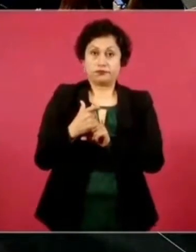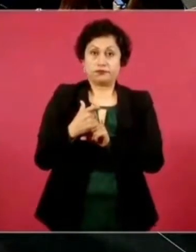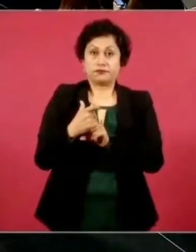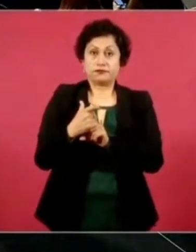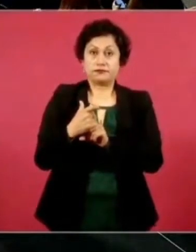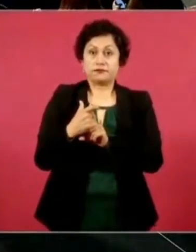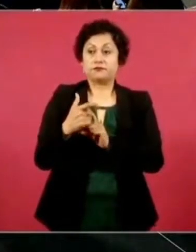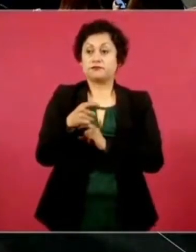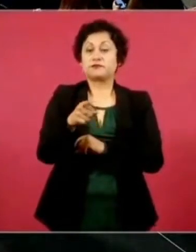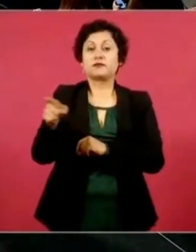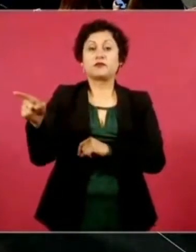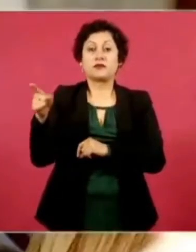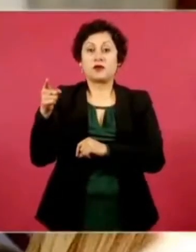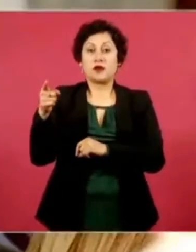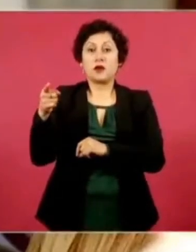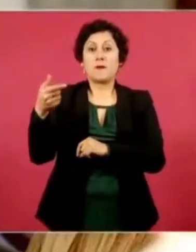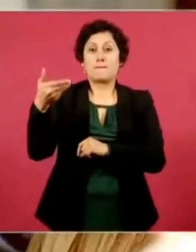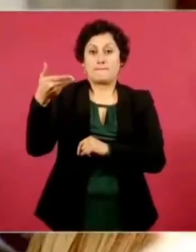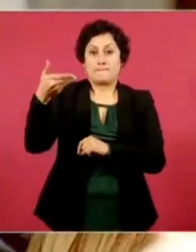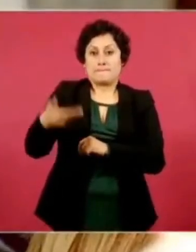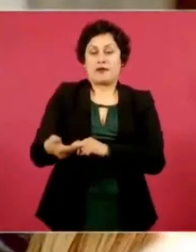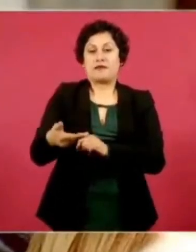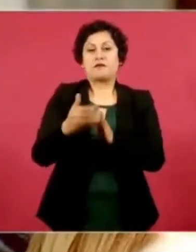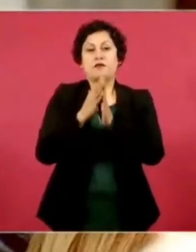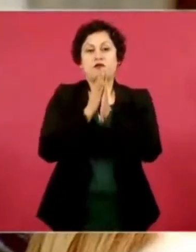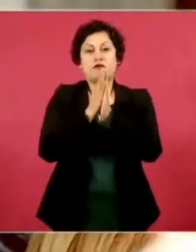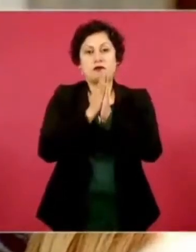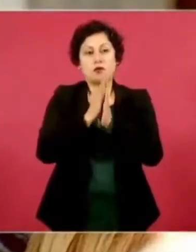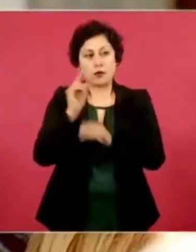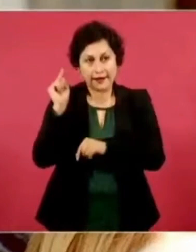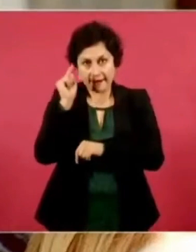pide o exige que se me dé la atención.